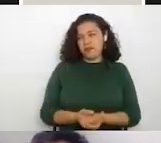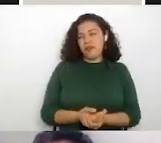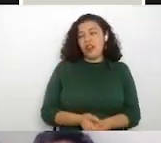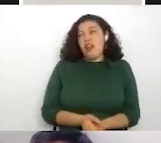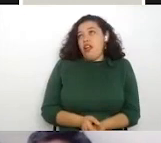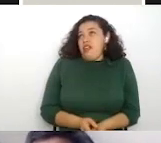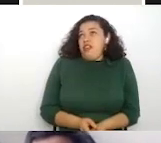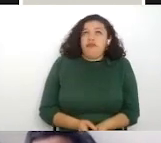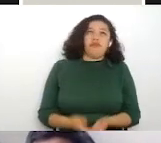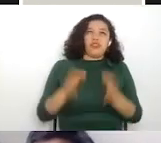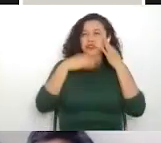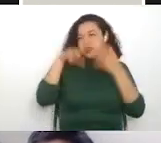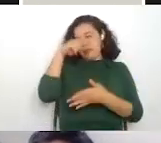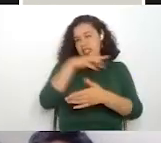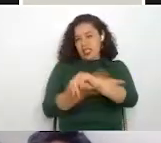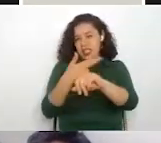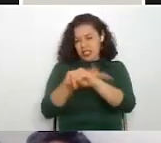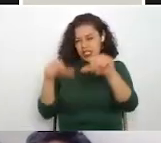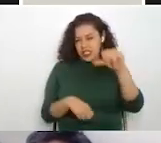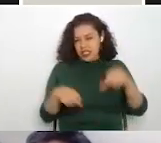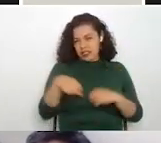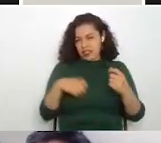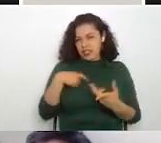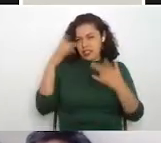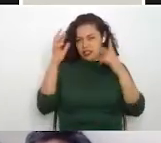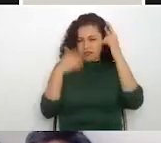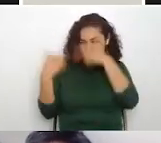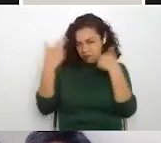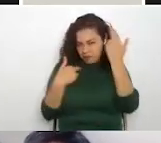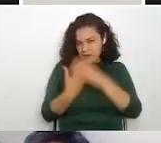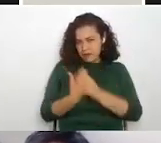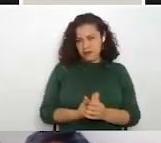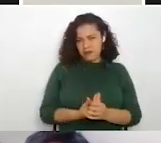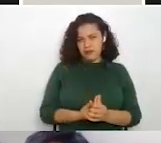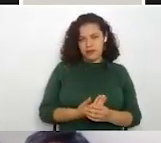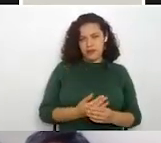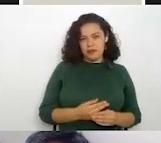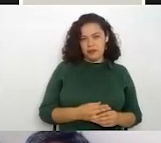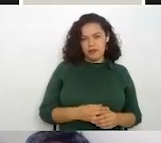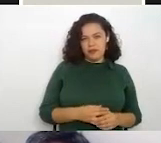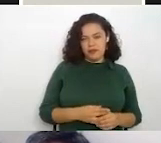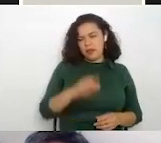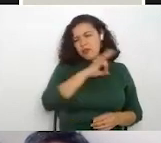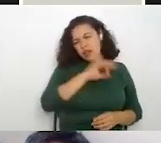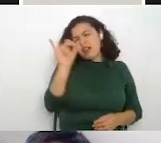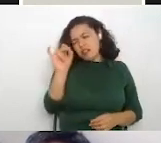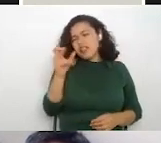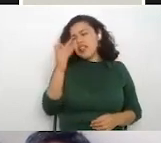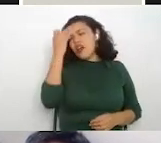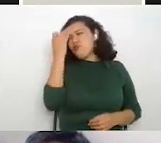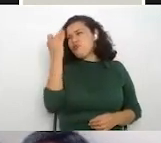los formatos para el registro de las actividades que hace un analista. Pero sí, bueno, es posible, ¿no? Y durante mucho